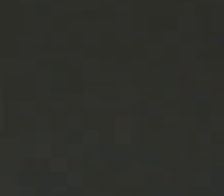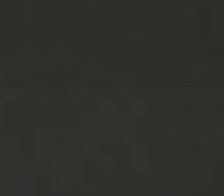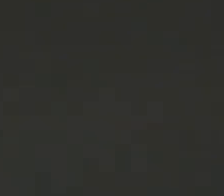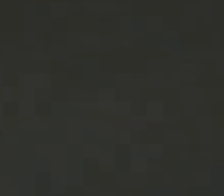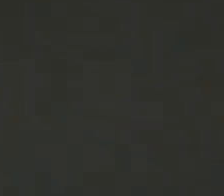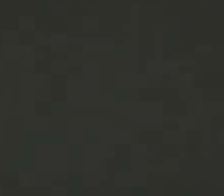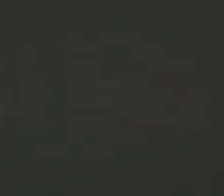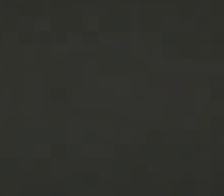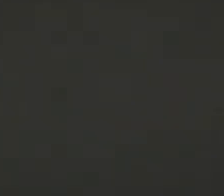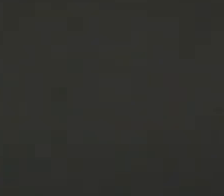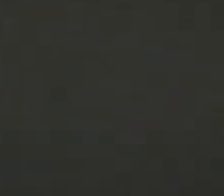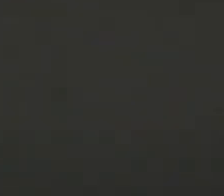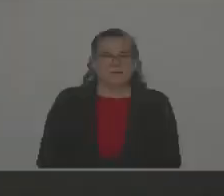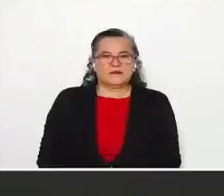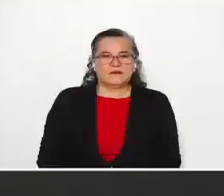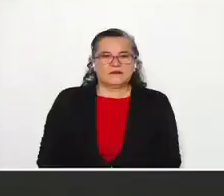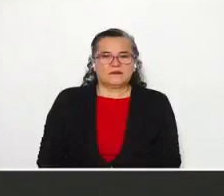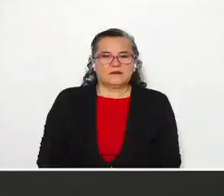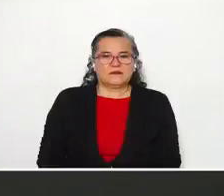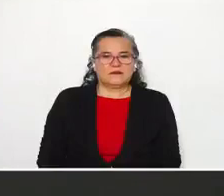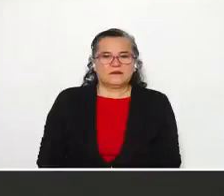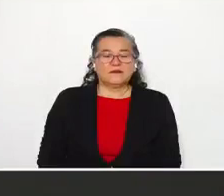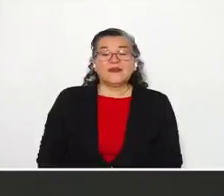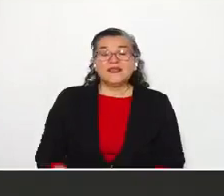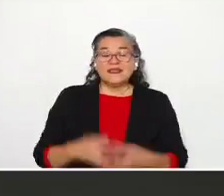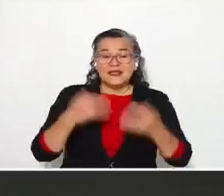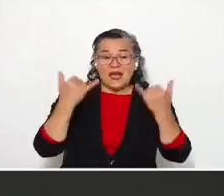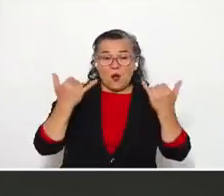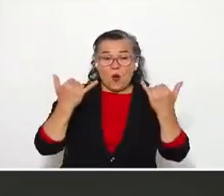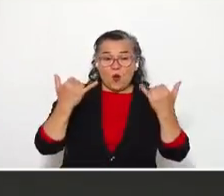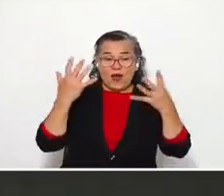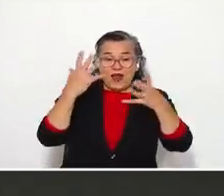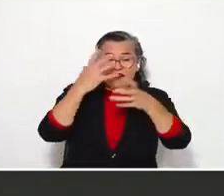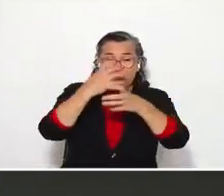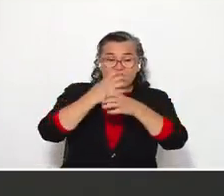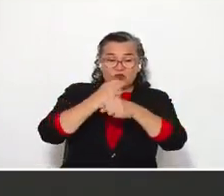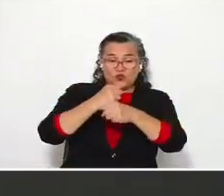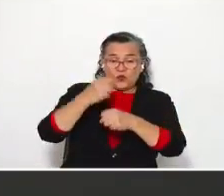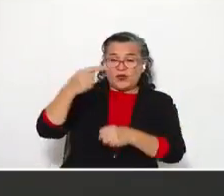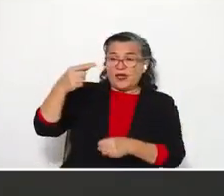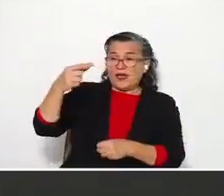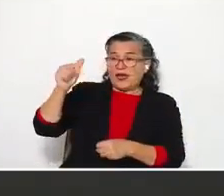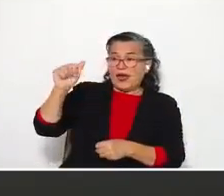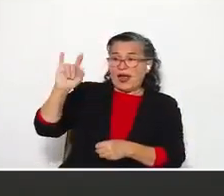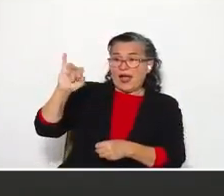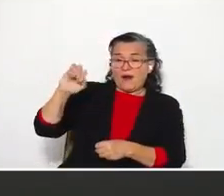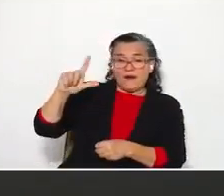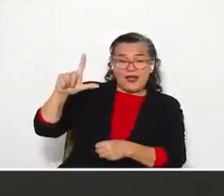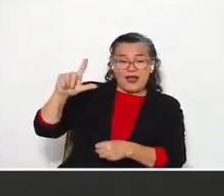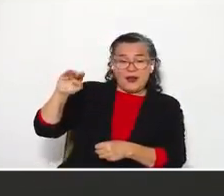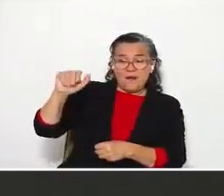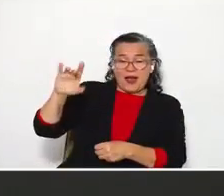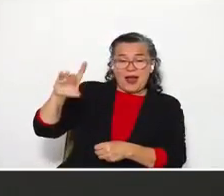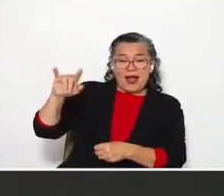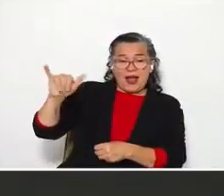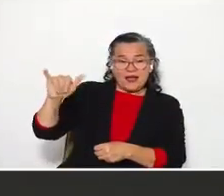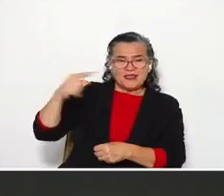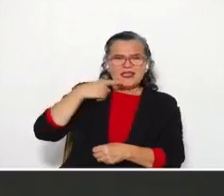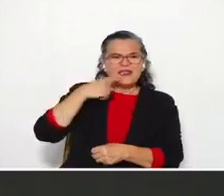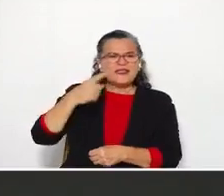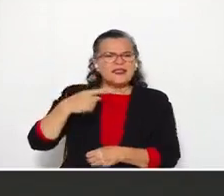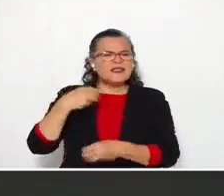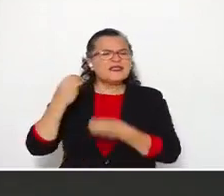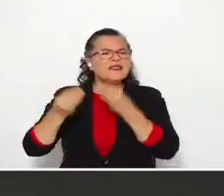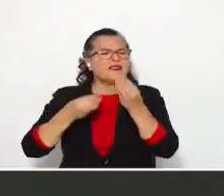Zaglul, amigo de muchos años y compañero de algunas aventuras académicas, desde